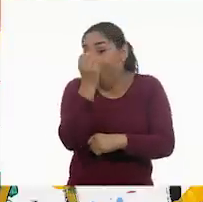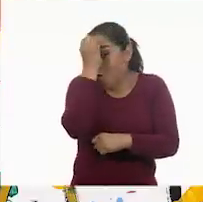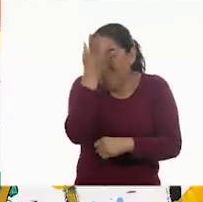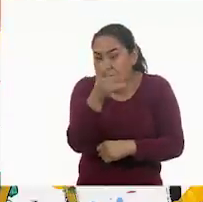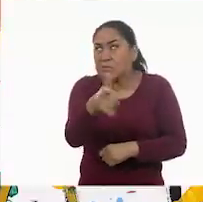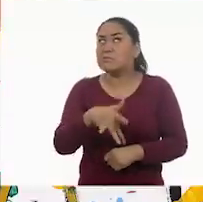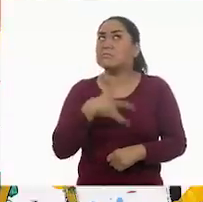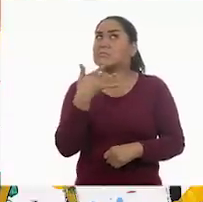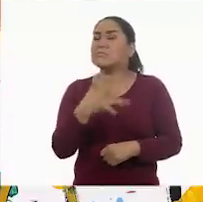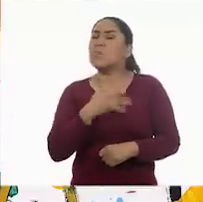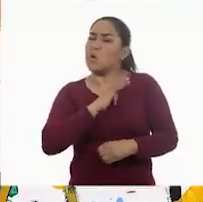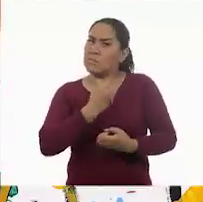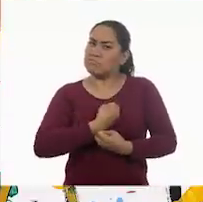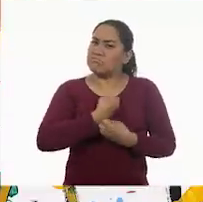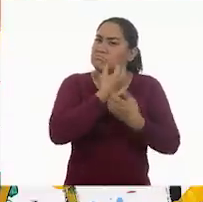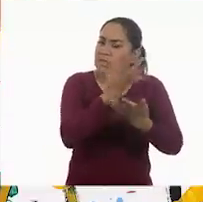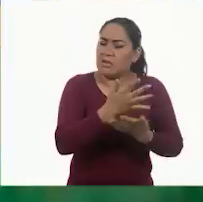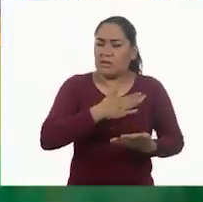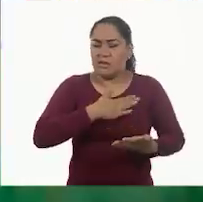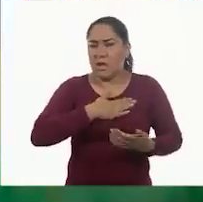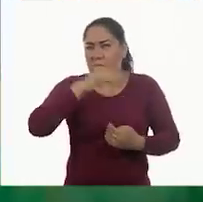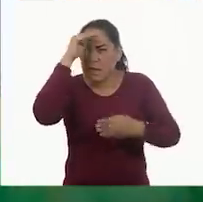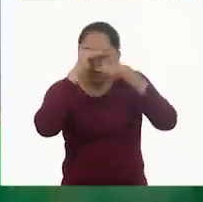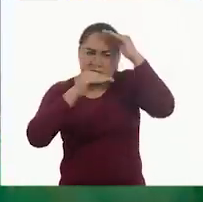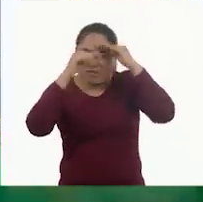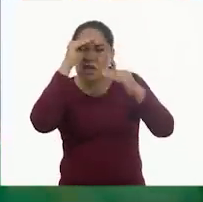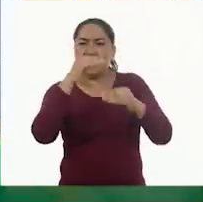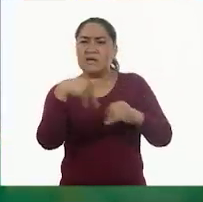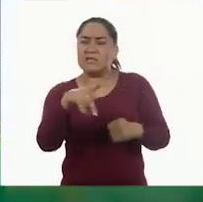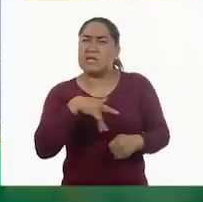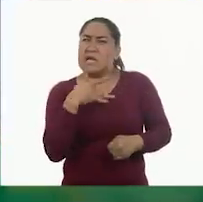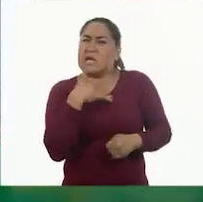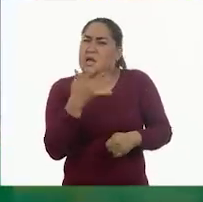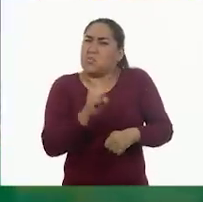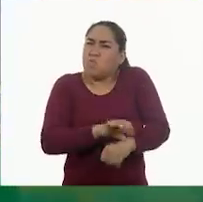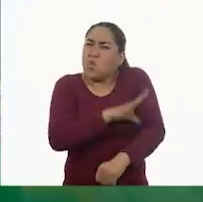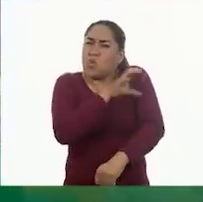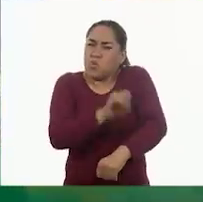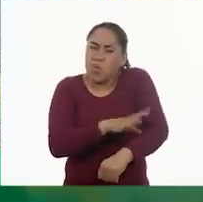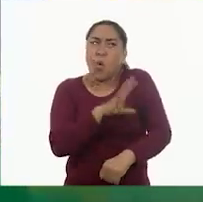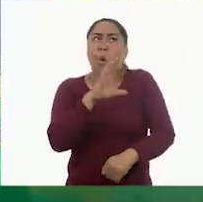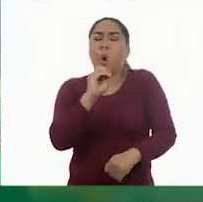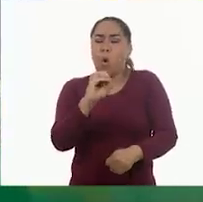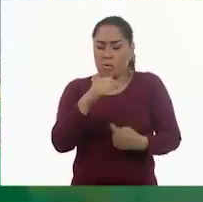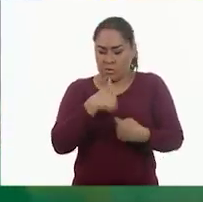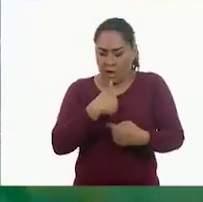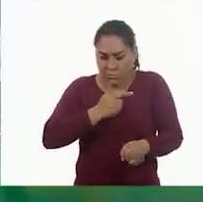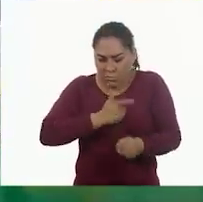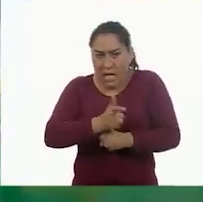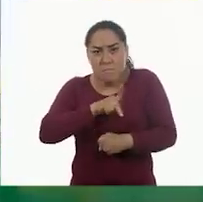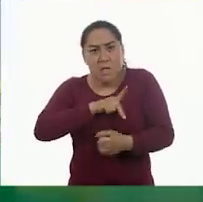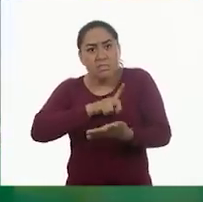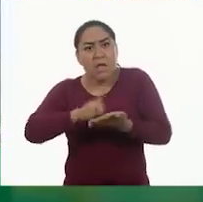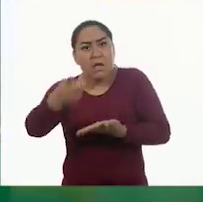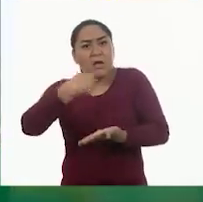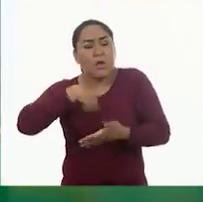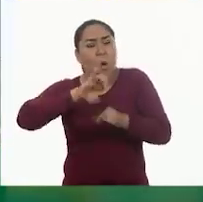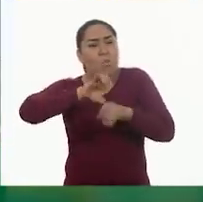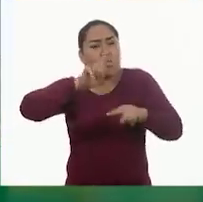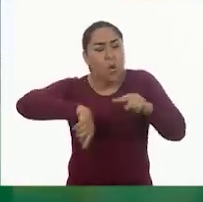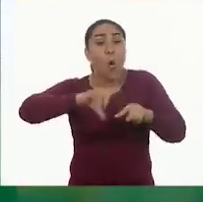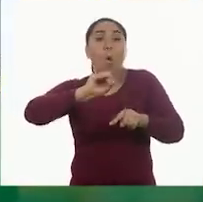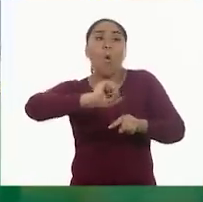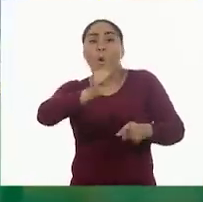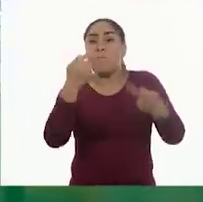su sentir, su pensar, sus emociones, ¿no? Pues, si ustedes reconocen cuando también se están siendo vulnerados los derechos de otras personas,